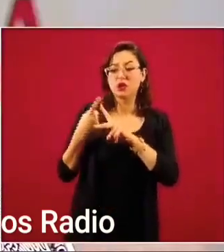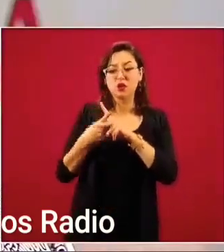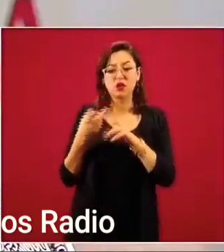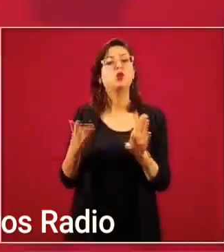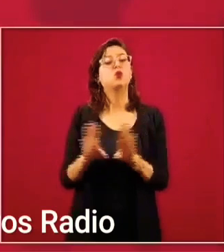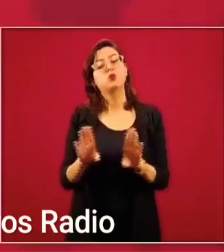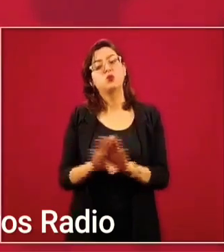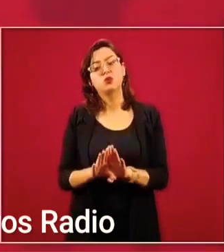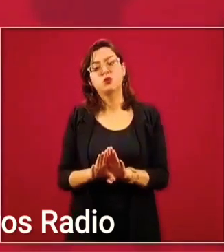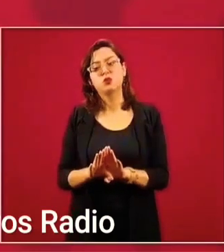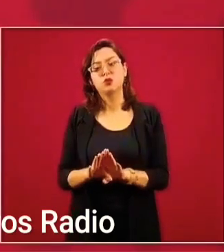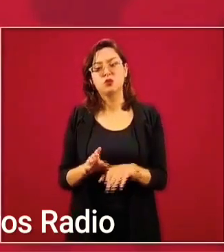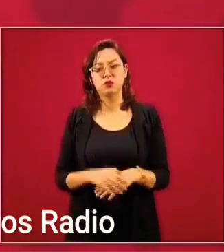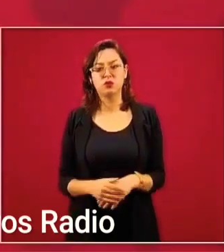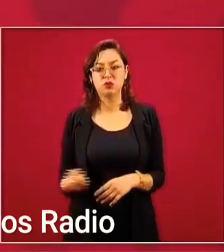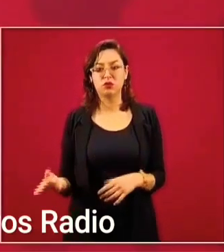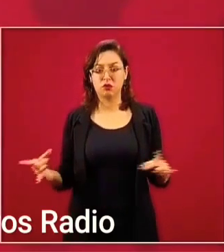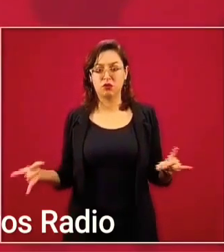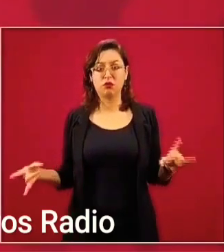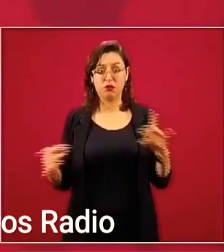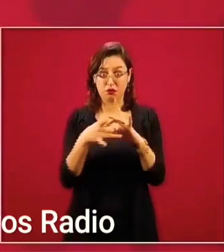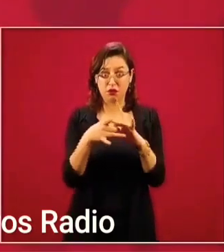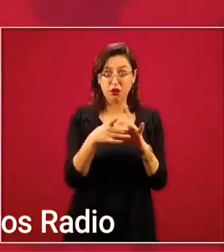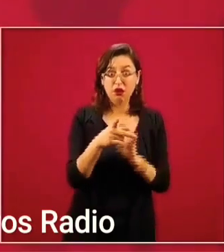partir del Producto Interno Bruto,